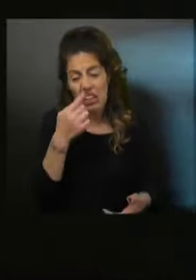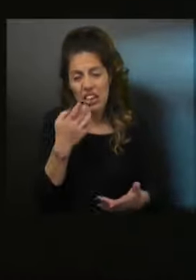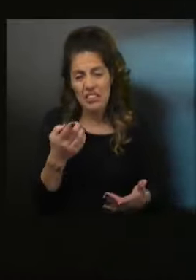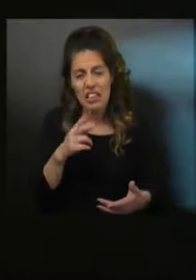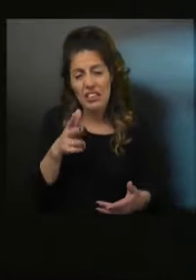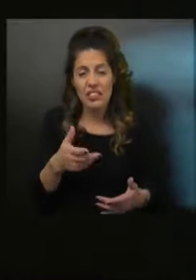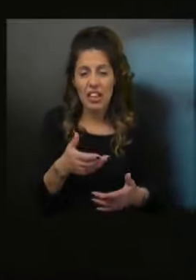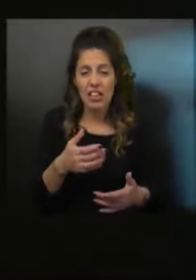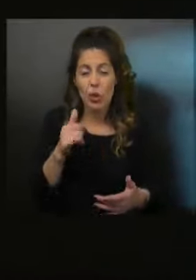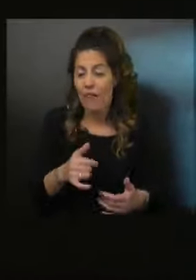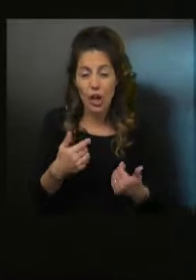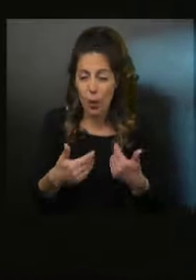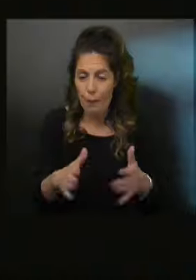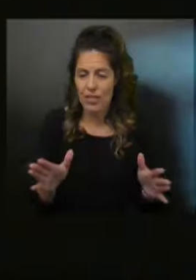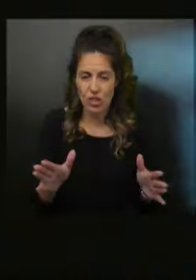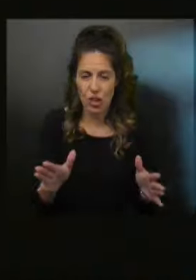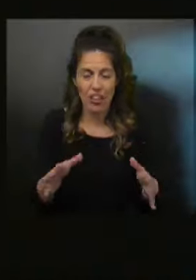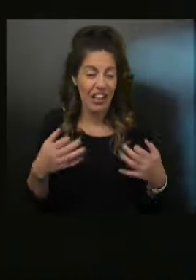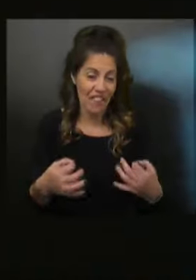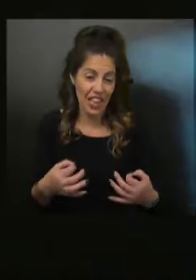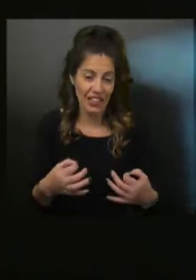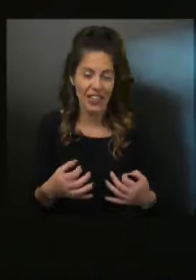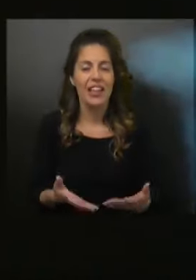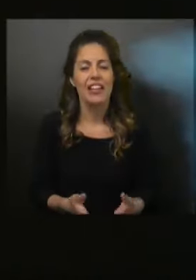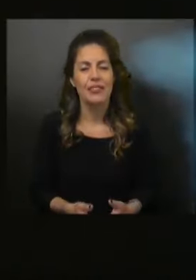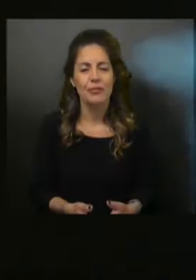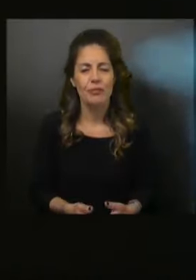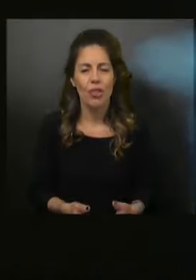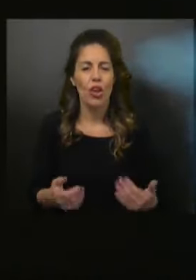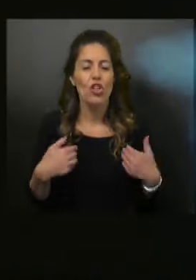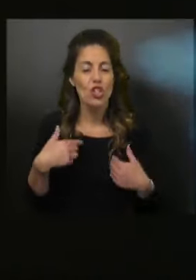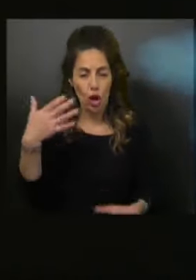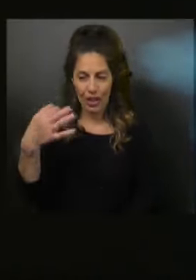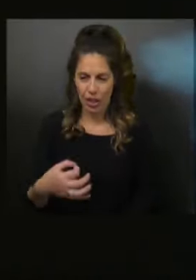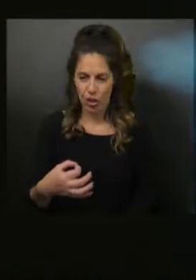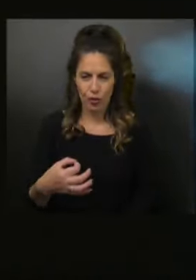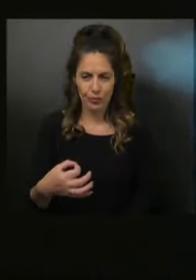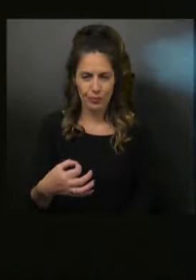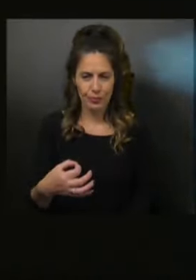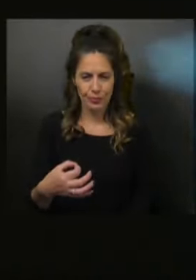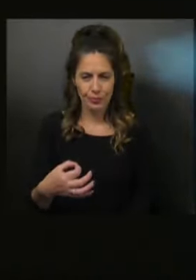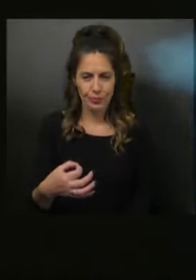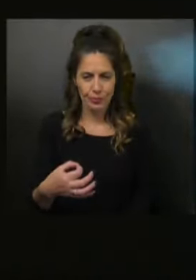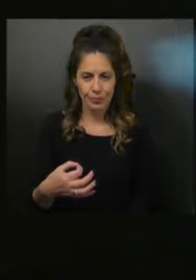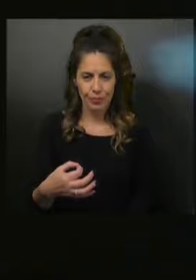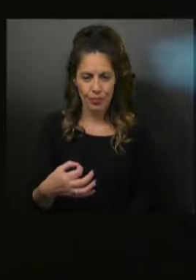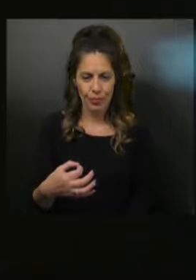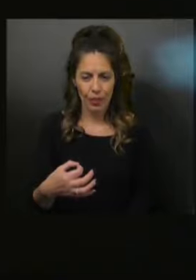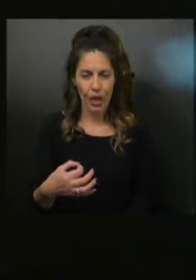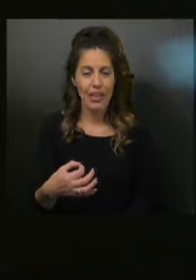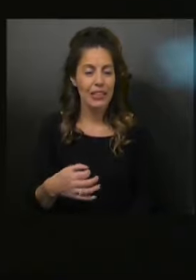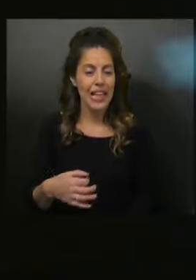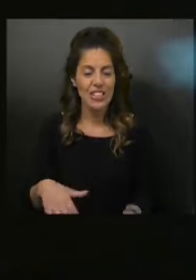Wow todavía no arrancamos Qué bien quizás eh yo creo que que lo que está